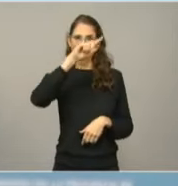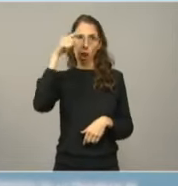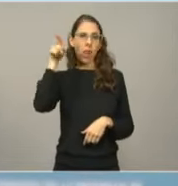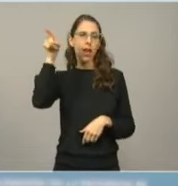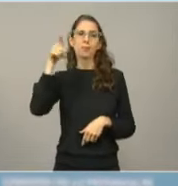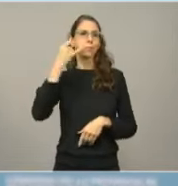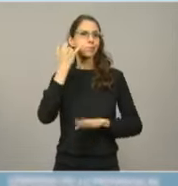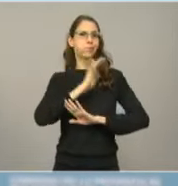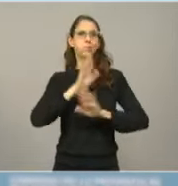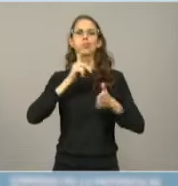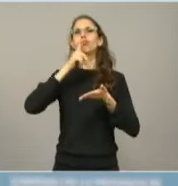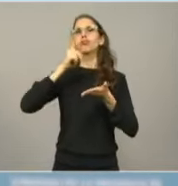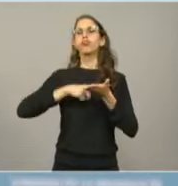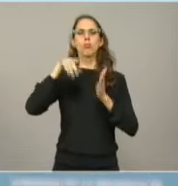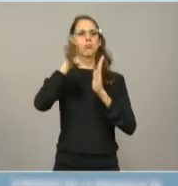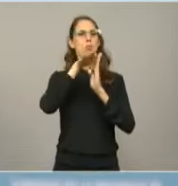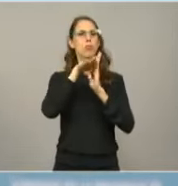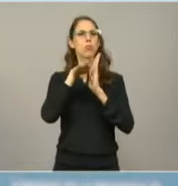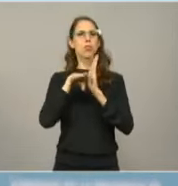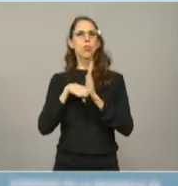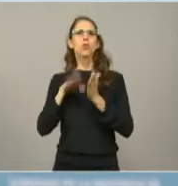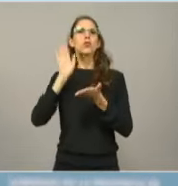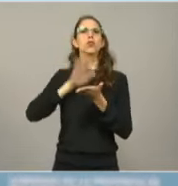de decisiones